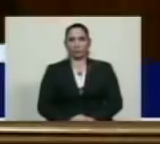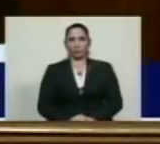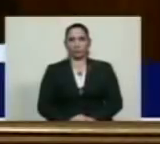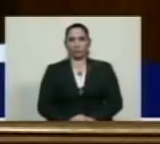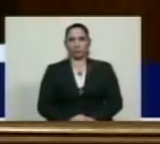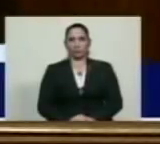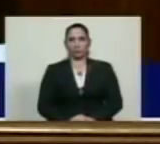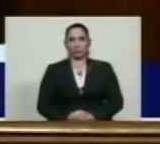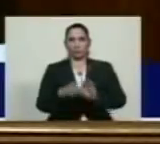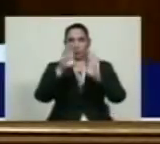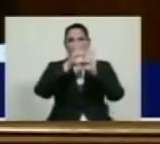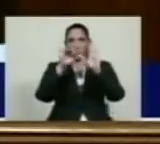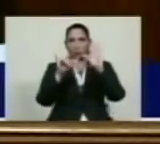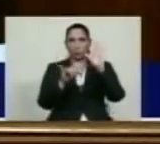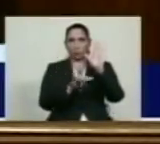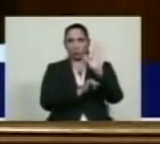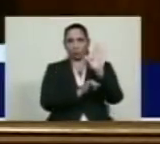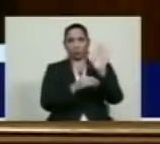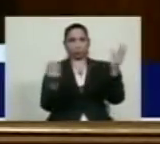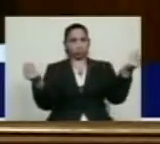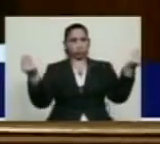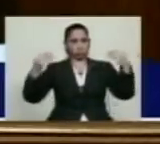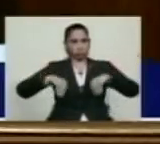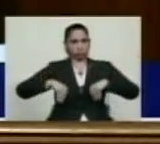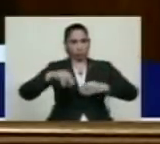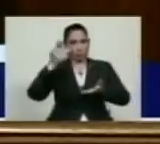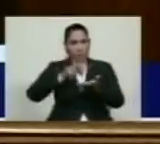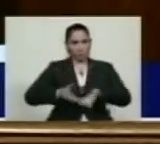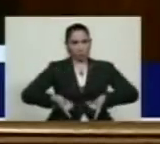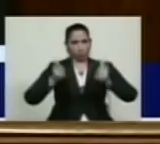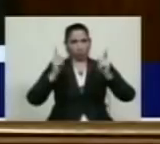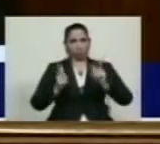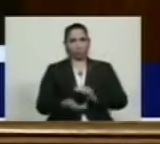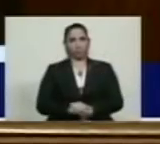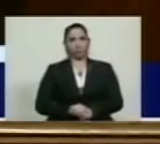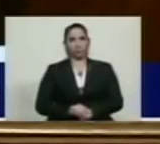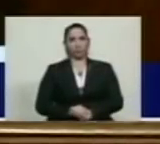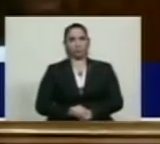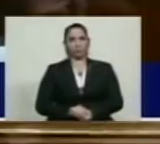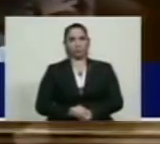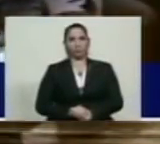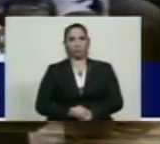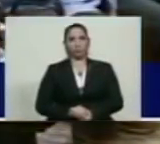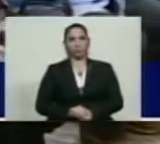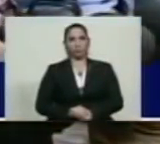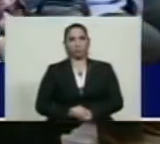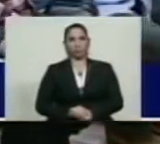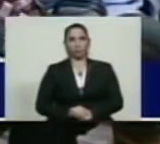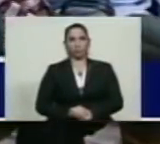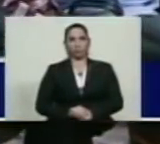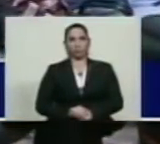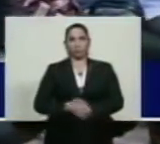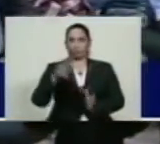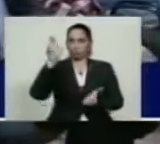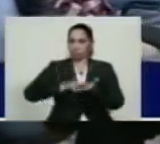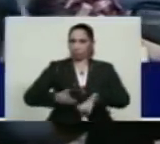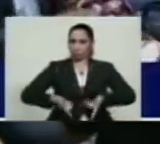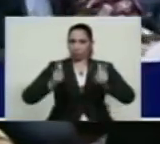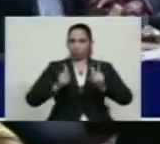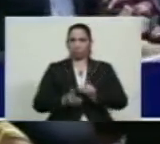Las constituyentes y constituyentes que estén por aprobar el acuerdo presentado, hacerlo con la señal de costumbre.